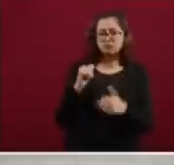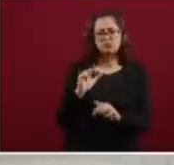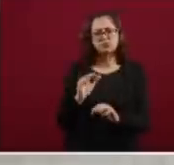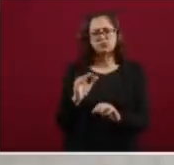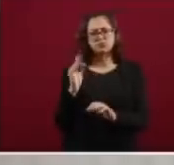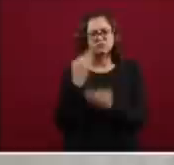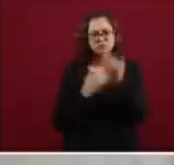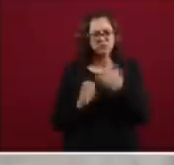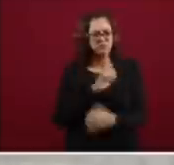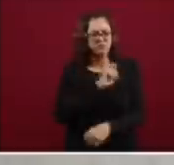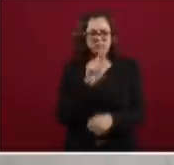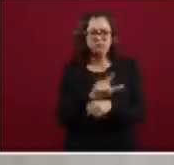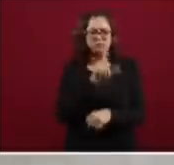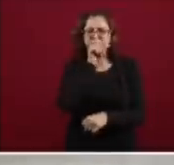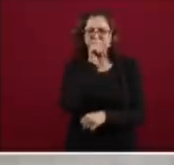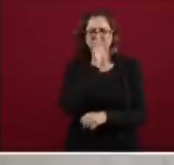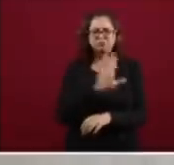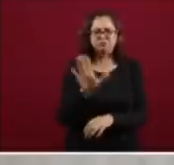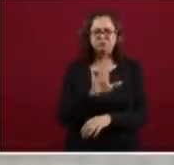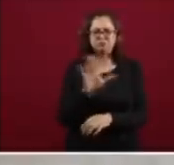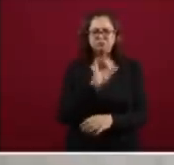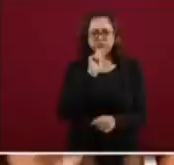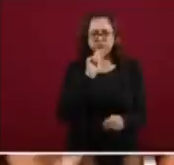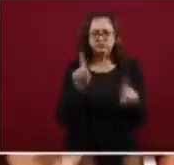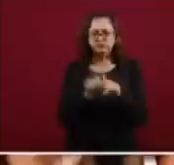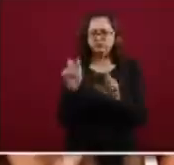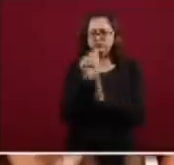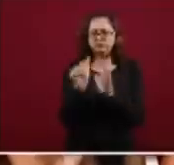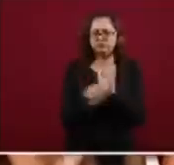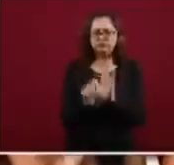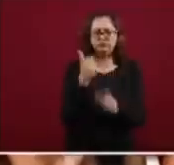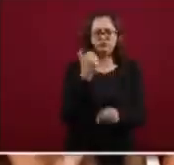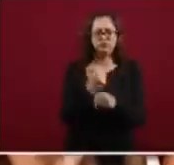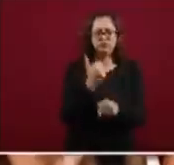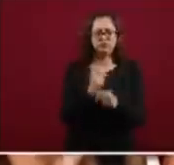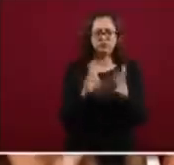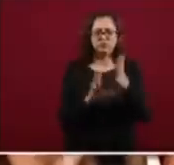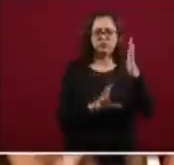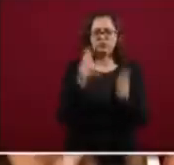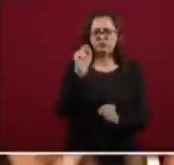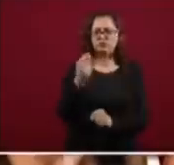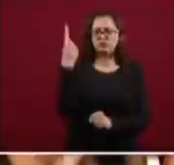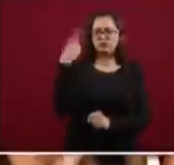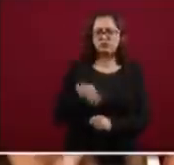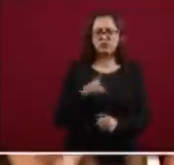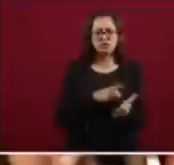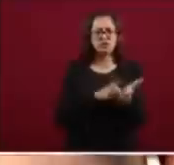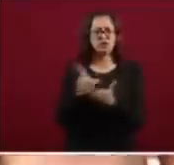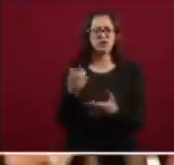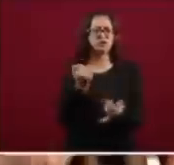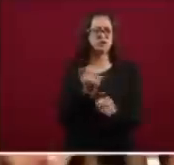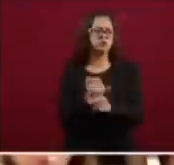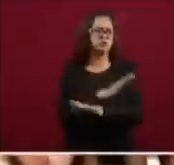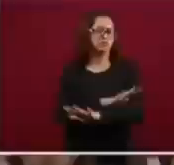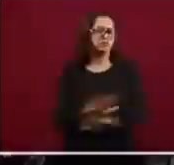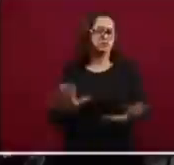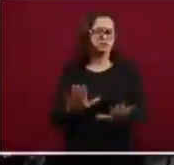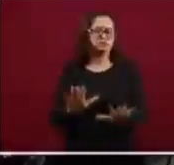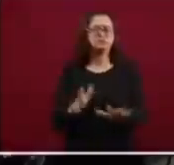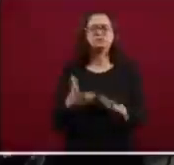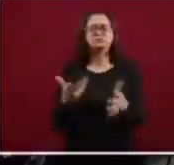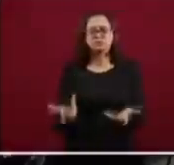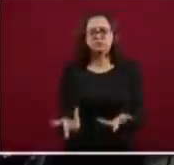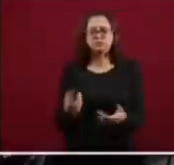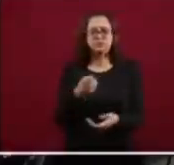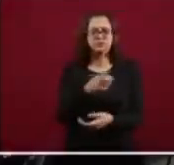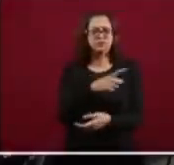especial tiene que ver también con el cumplimiento del artículo sexto constitucional que es el derecho a la información es una forma de